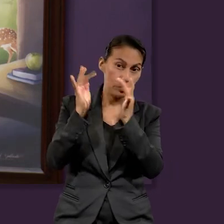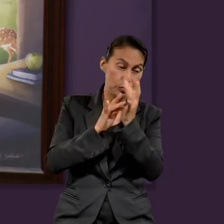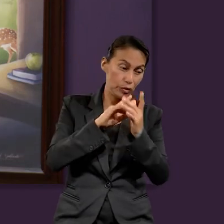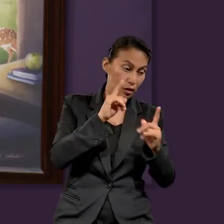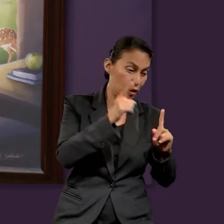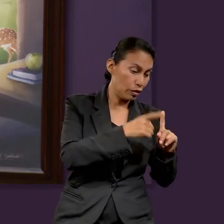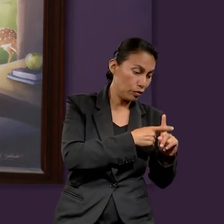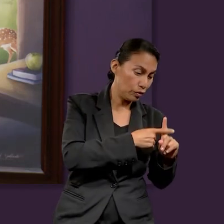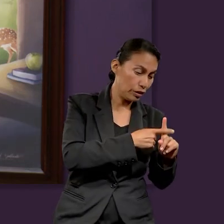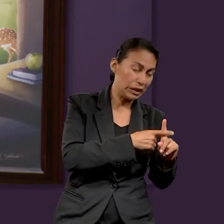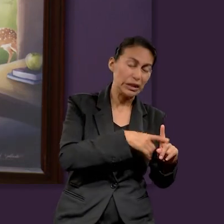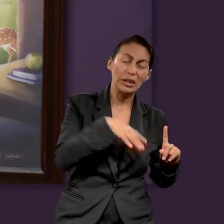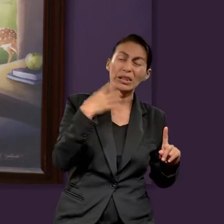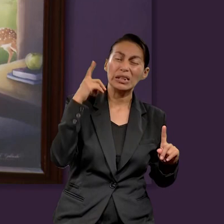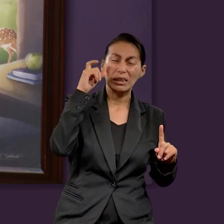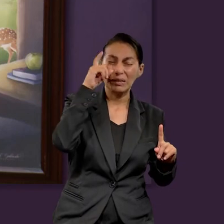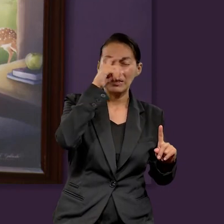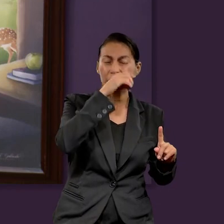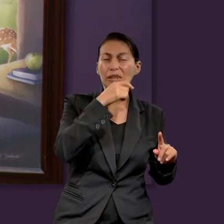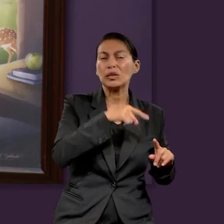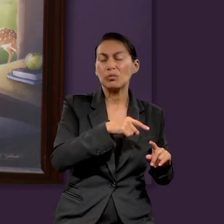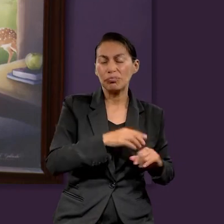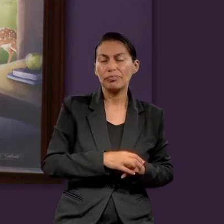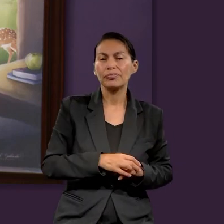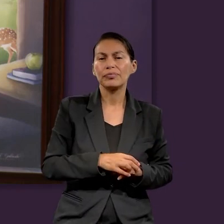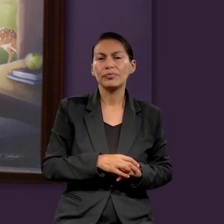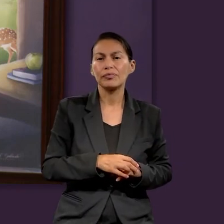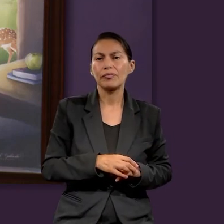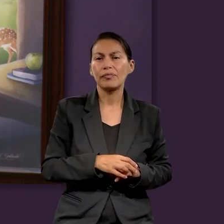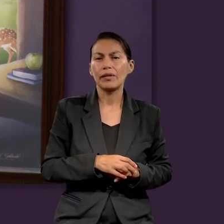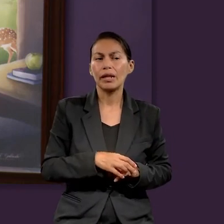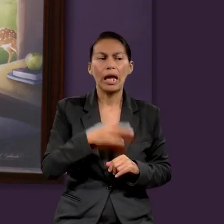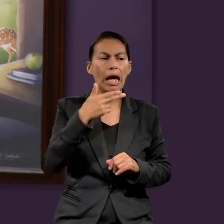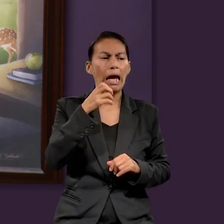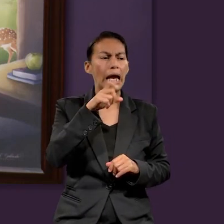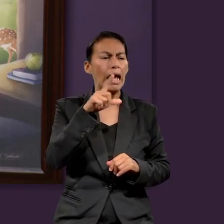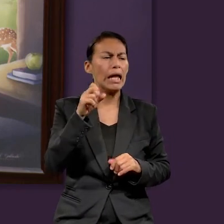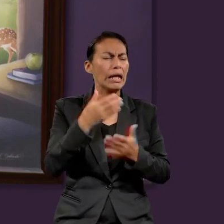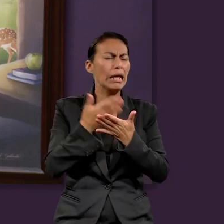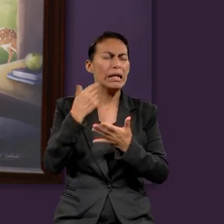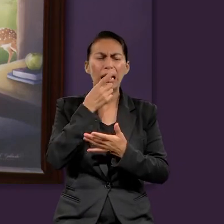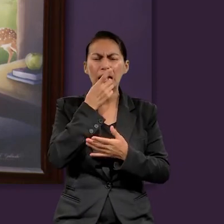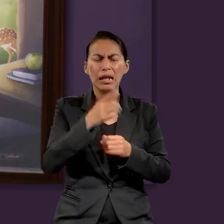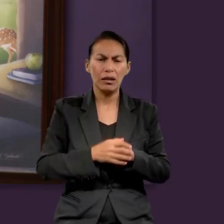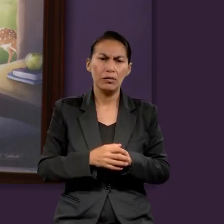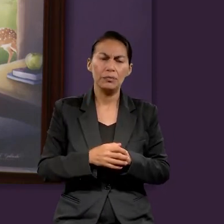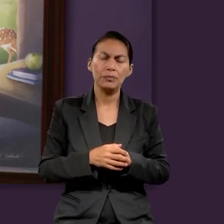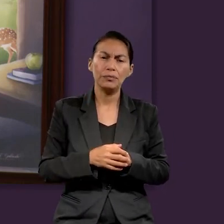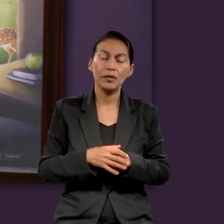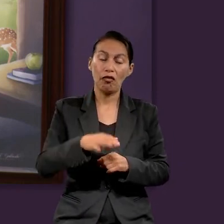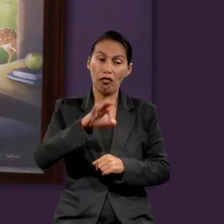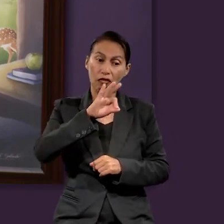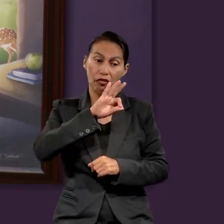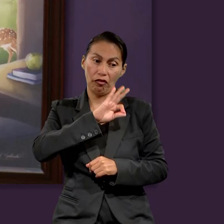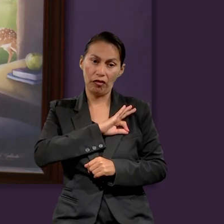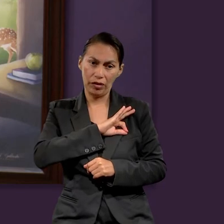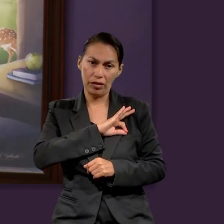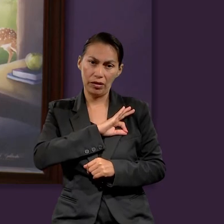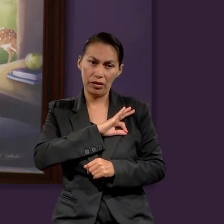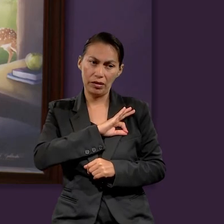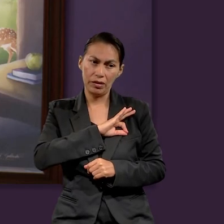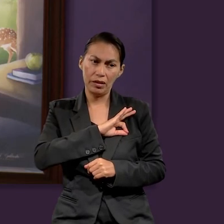también que tuvo pues Jesús en la cruz Entonces eso también nos remarca ya como había dicho Helen anteriormente lo que realmente